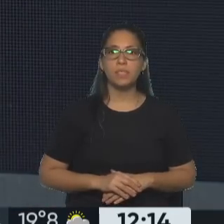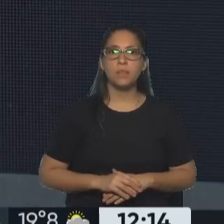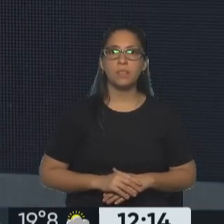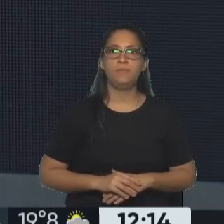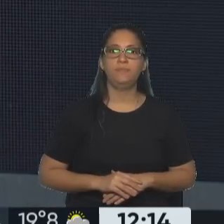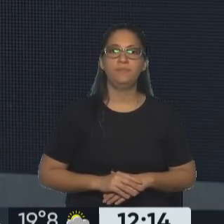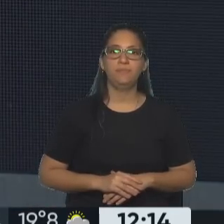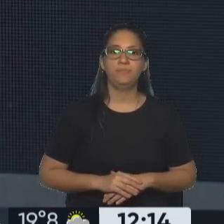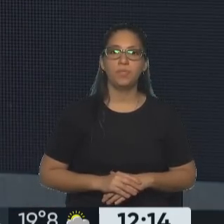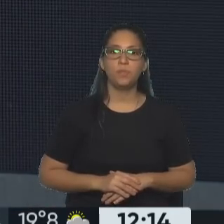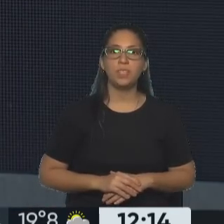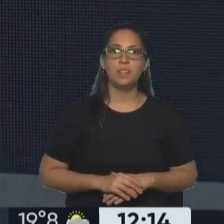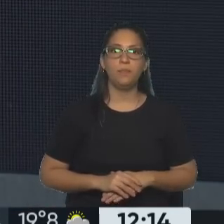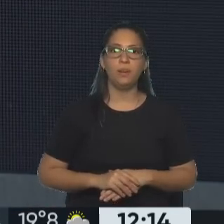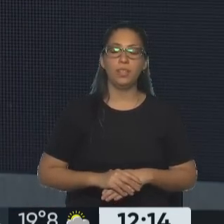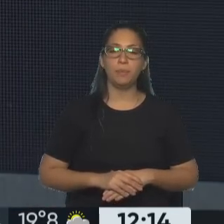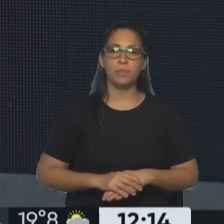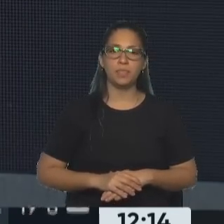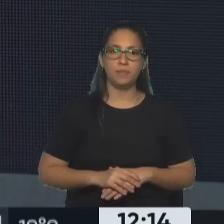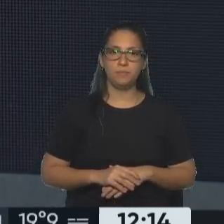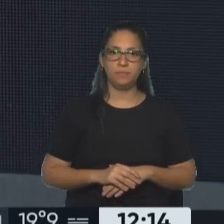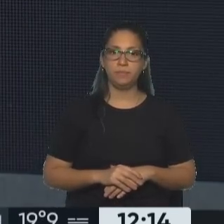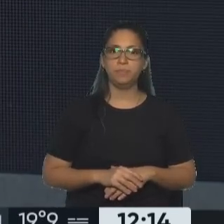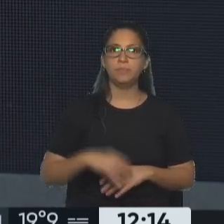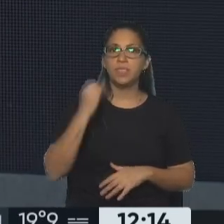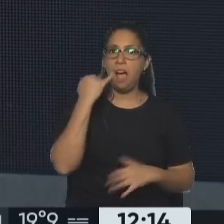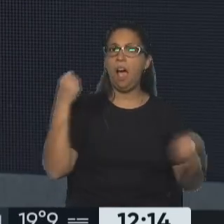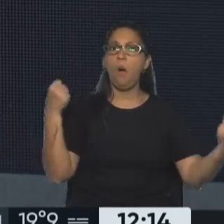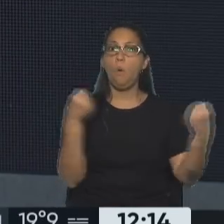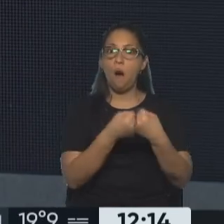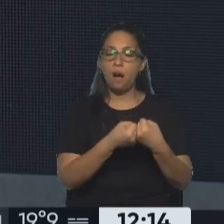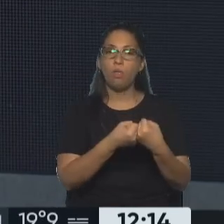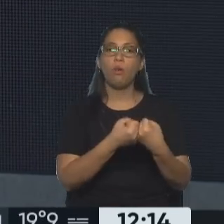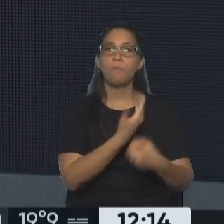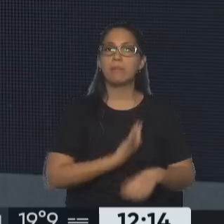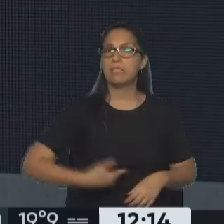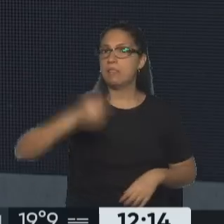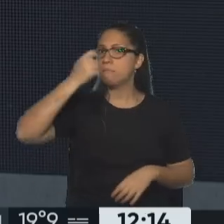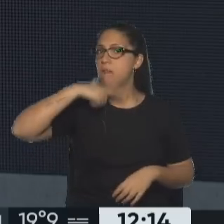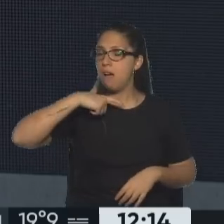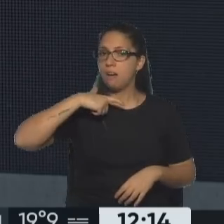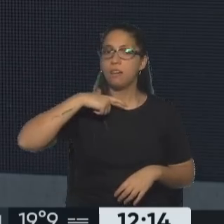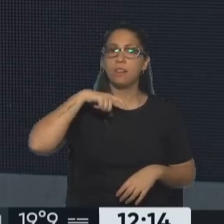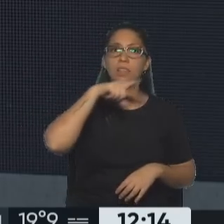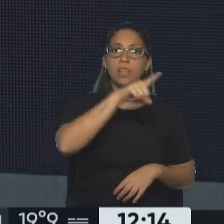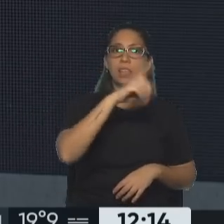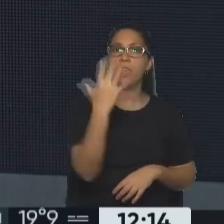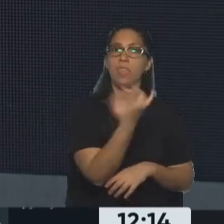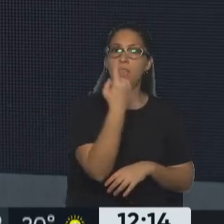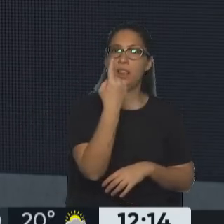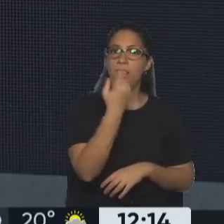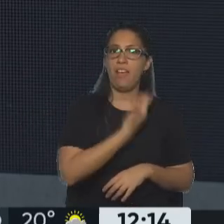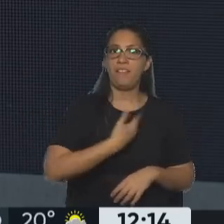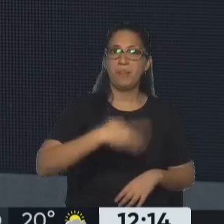La denuncia de irregularidades luego del acuerdo sellado en su momento entre el presidente Mauricio Macri y los directivos del Fondo